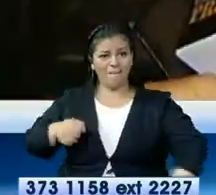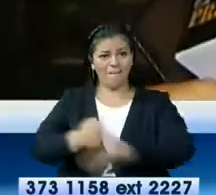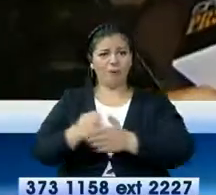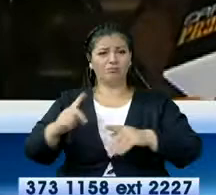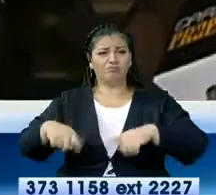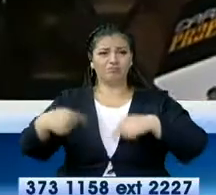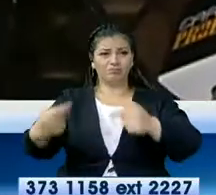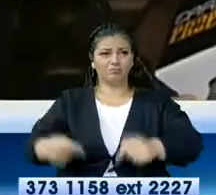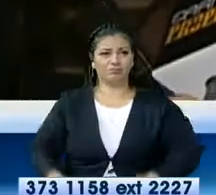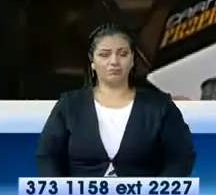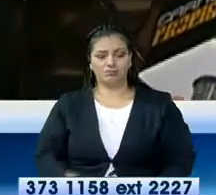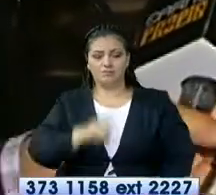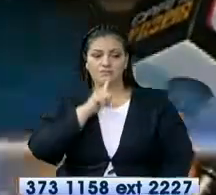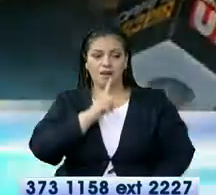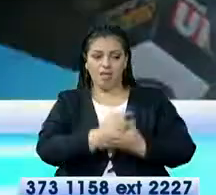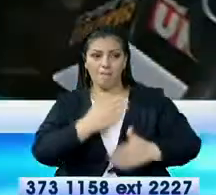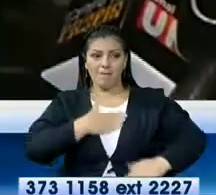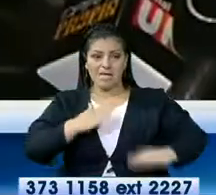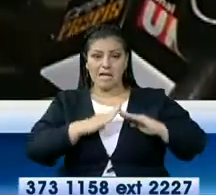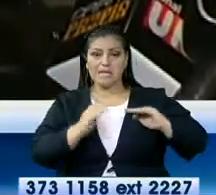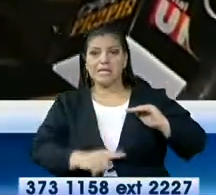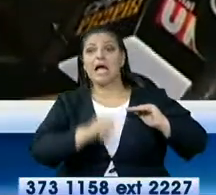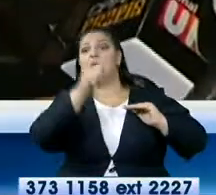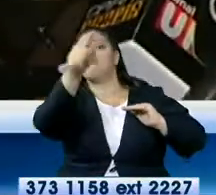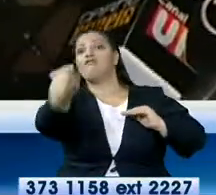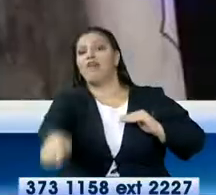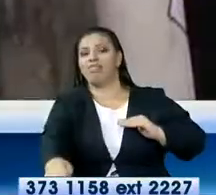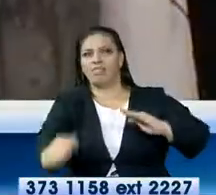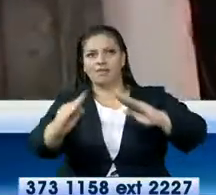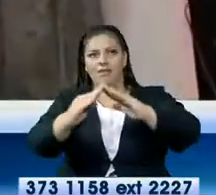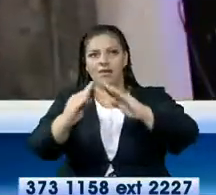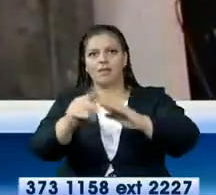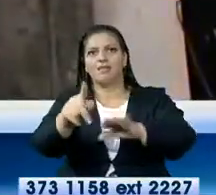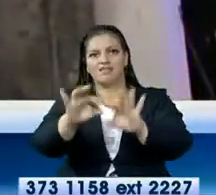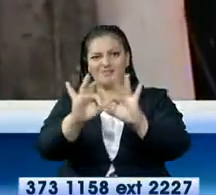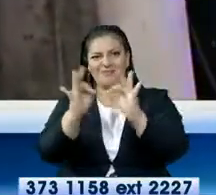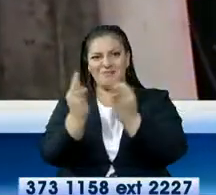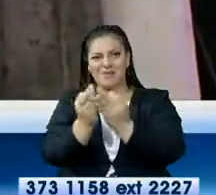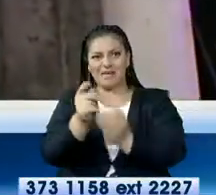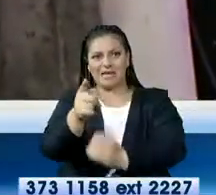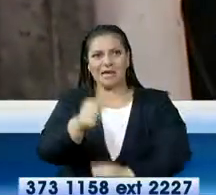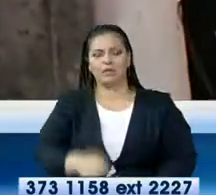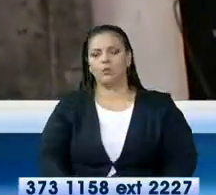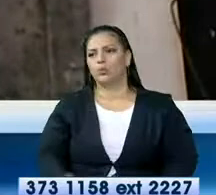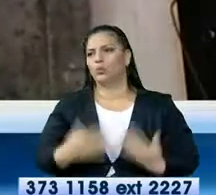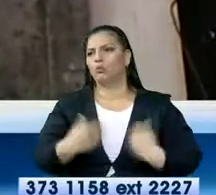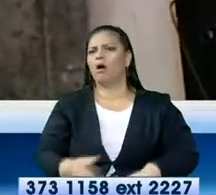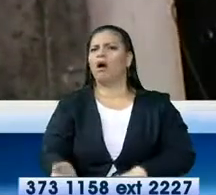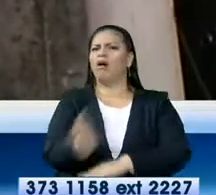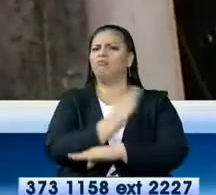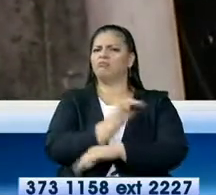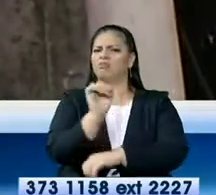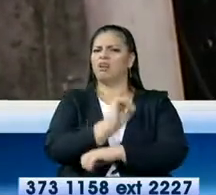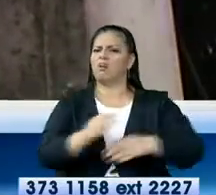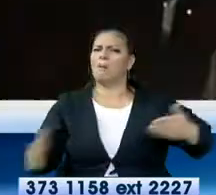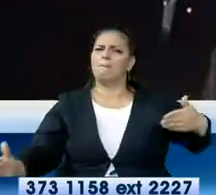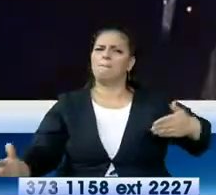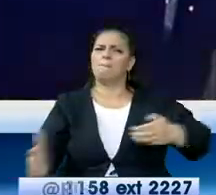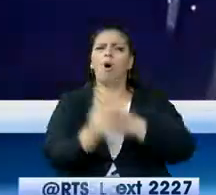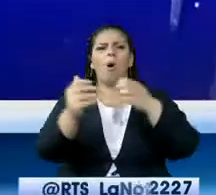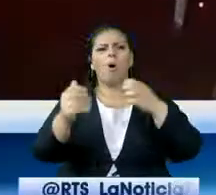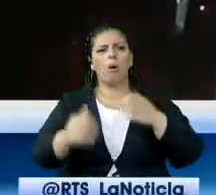Aquí al frente de la casa vive la familia Sara. Todo siempre ha habido accidente. Ellos han tenido